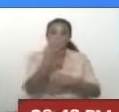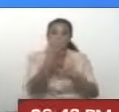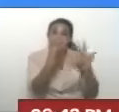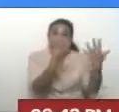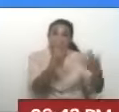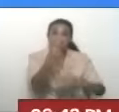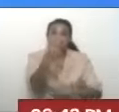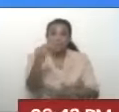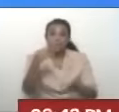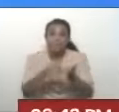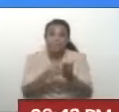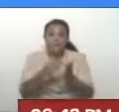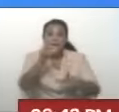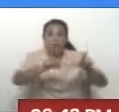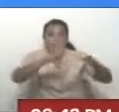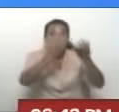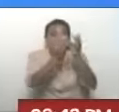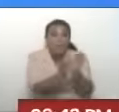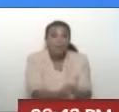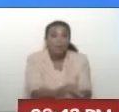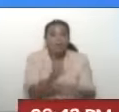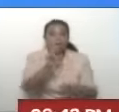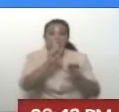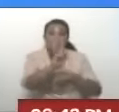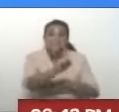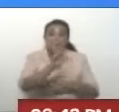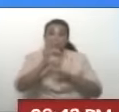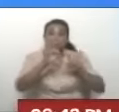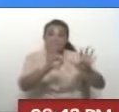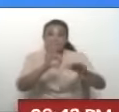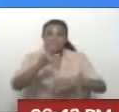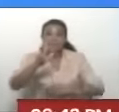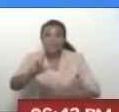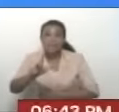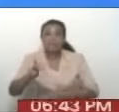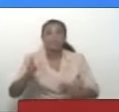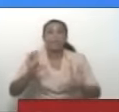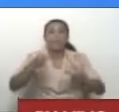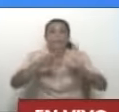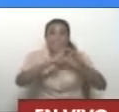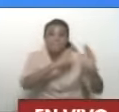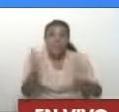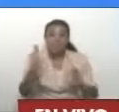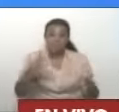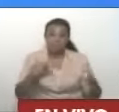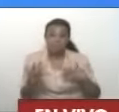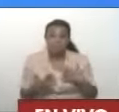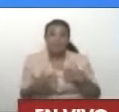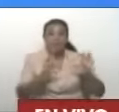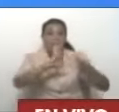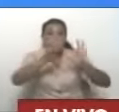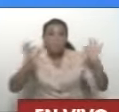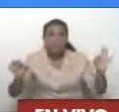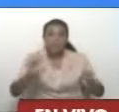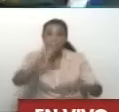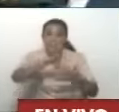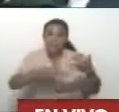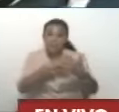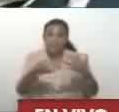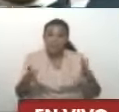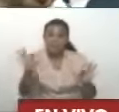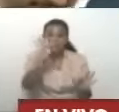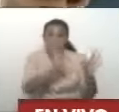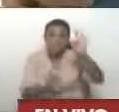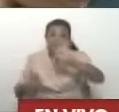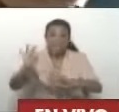920.000 jóvenes, 183 planes de formación, las olimpiadas de matemática, física y